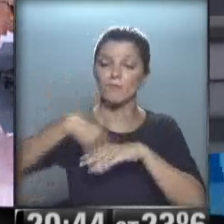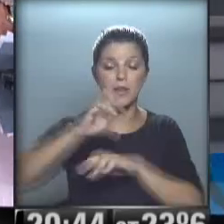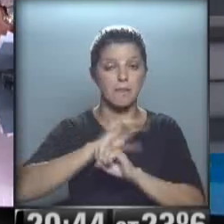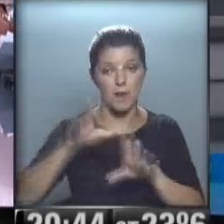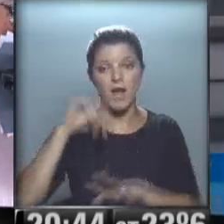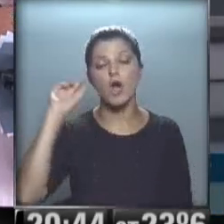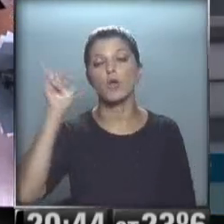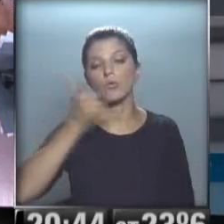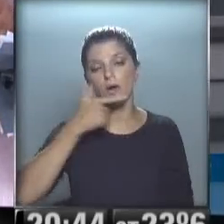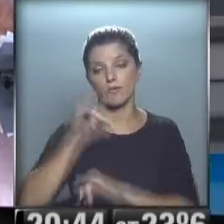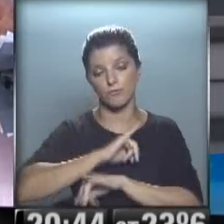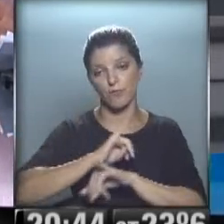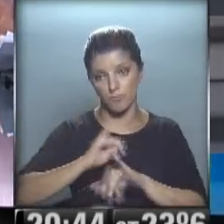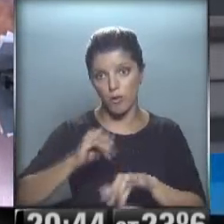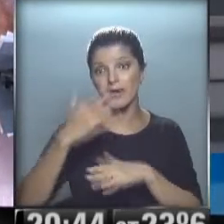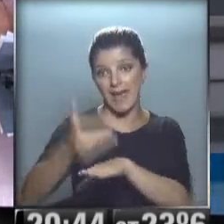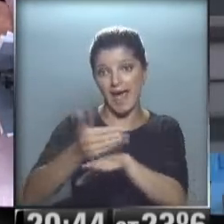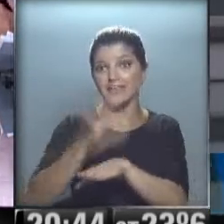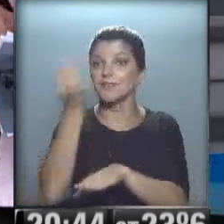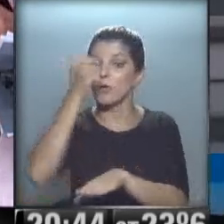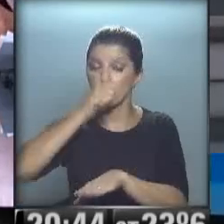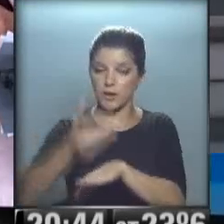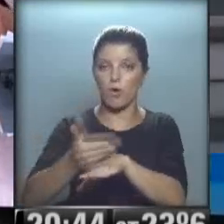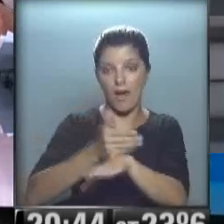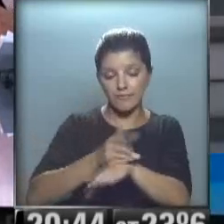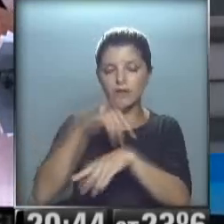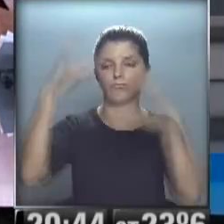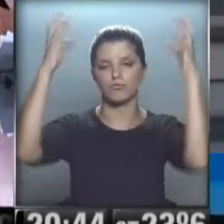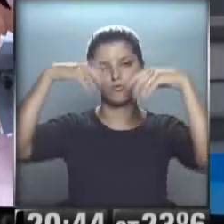acaba de informar que antes del fin de semana está previsto que vuelva a llover. Lamentablemente. Pau.